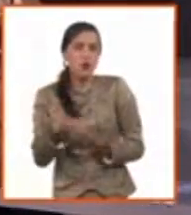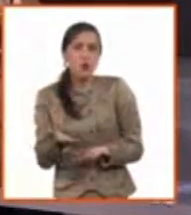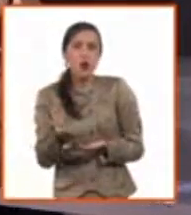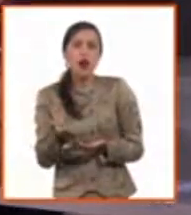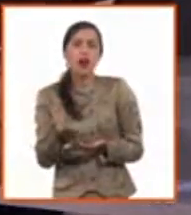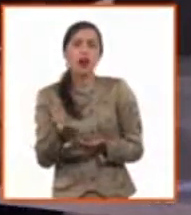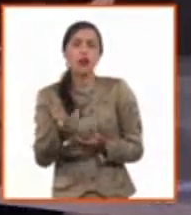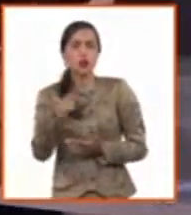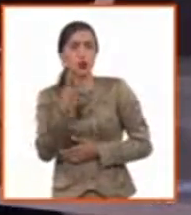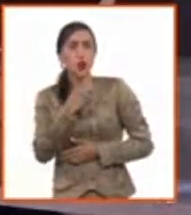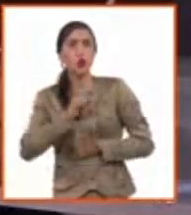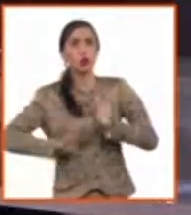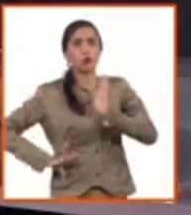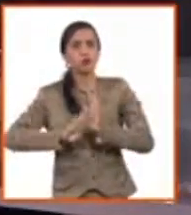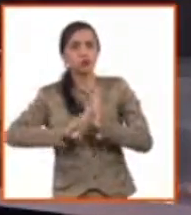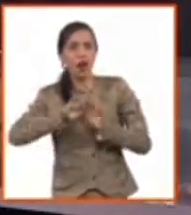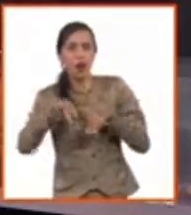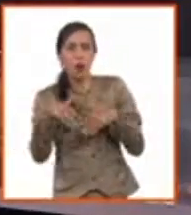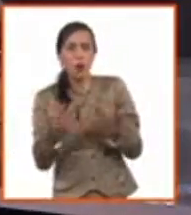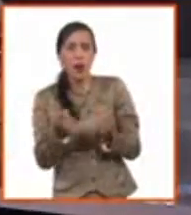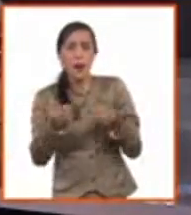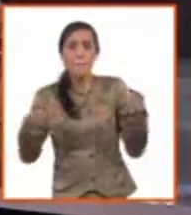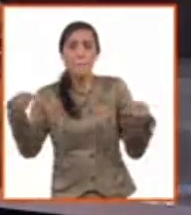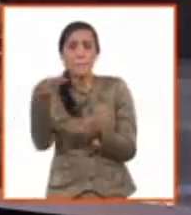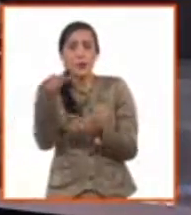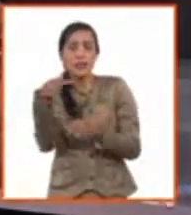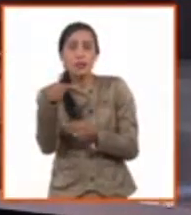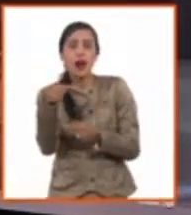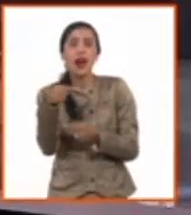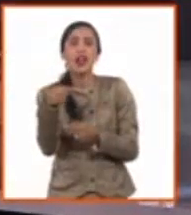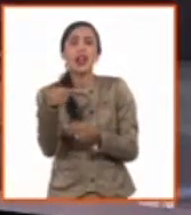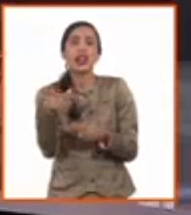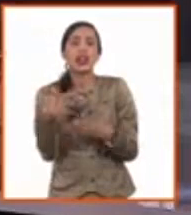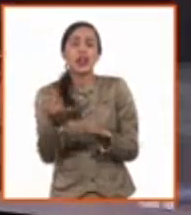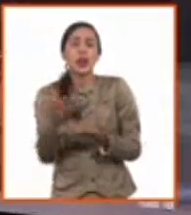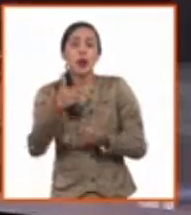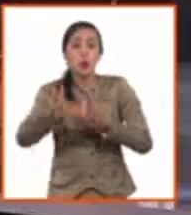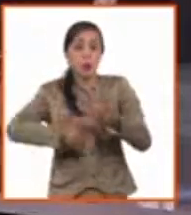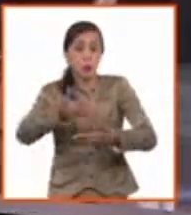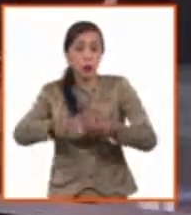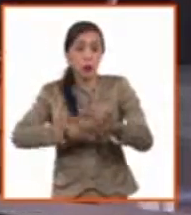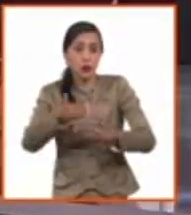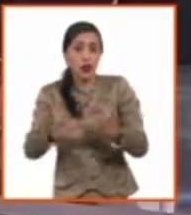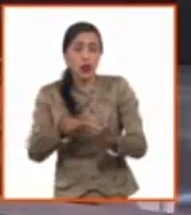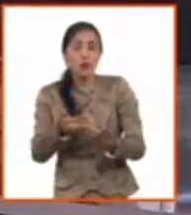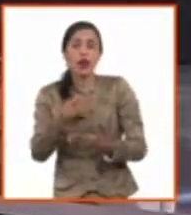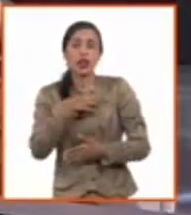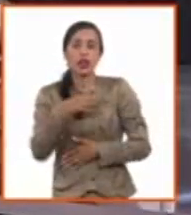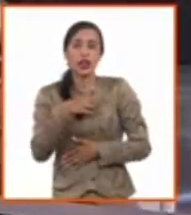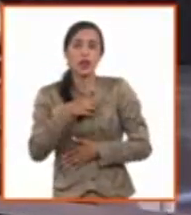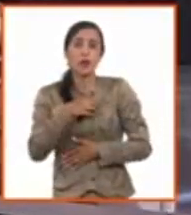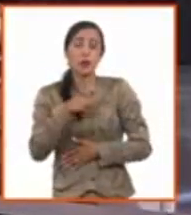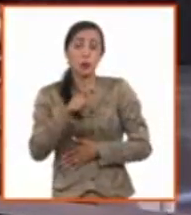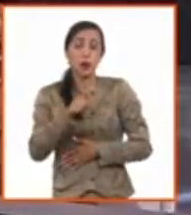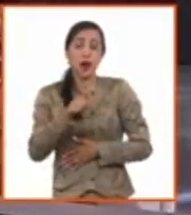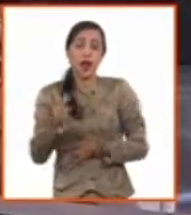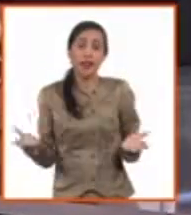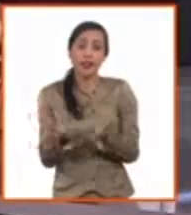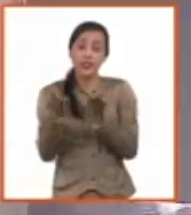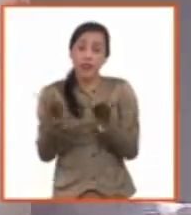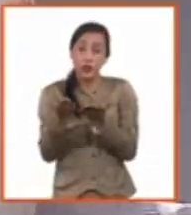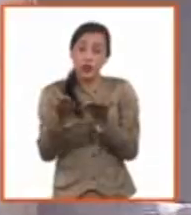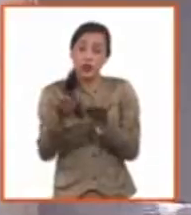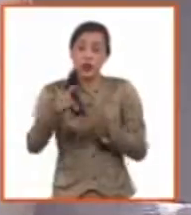que hemos recorrido en que hemos avanzado cuáles son los principales pudiéramos decir obstáculos que hemos encontrado en el desarrollo